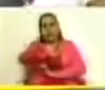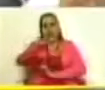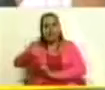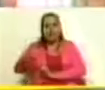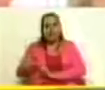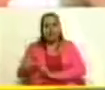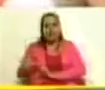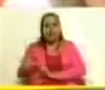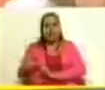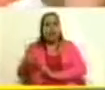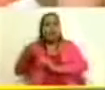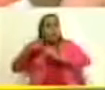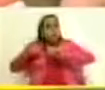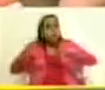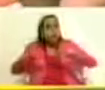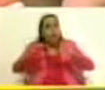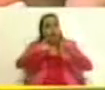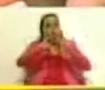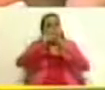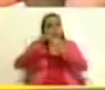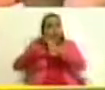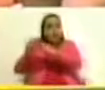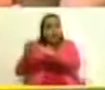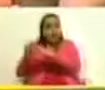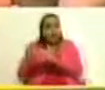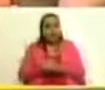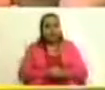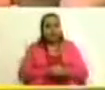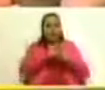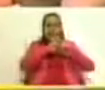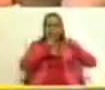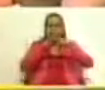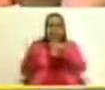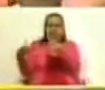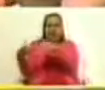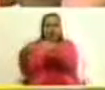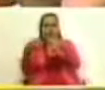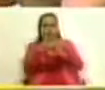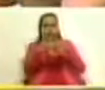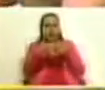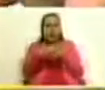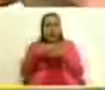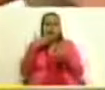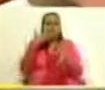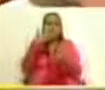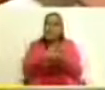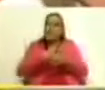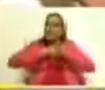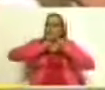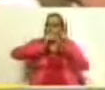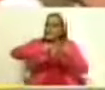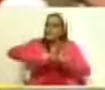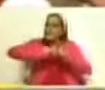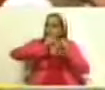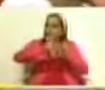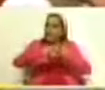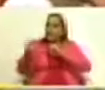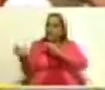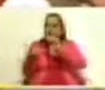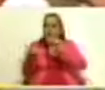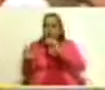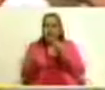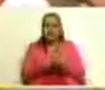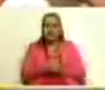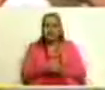Sin embargo, nuestras comunidades, los diferentes sectores, nos piden seguir debatiendo, nos